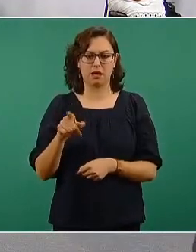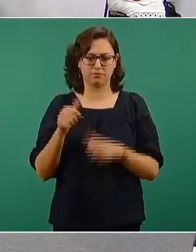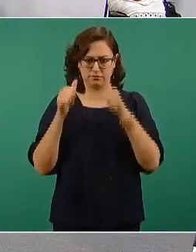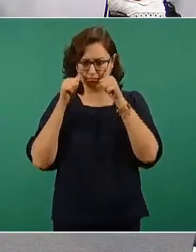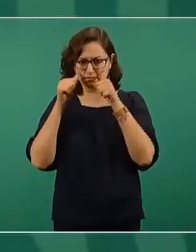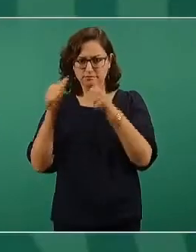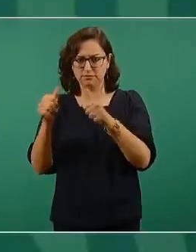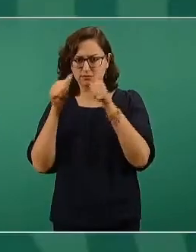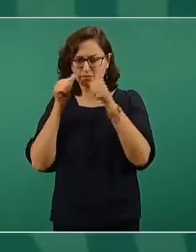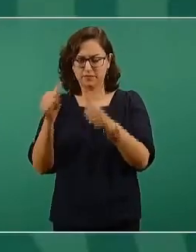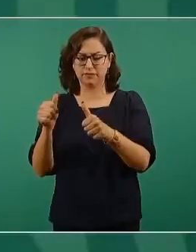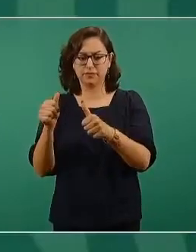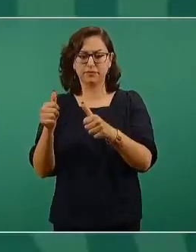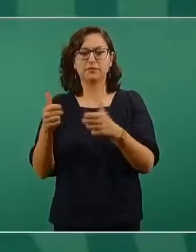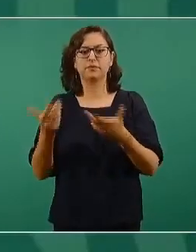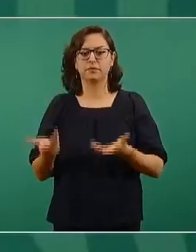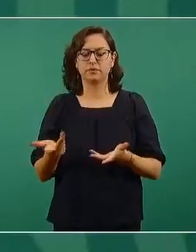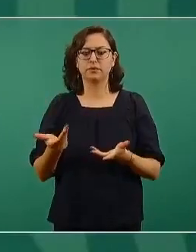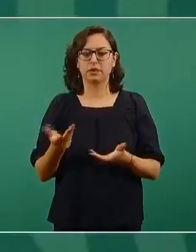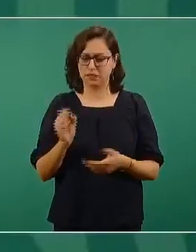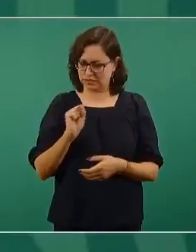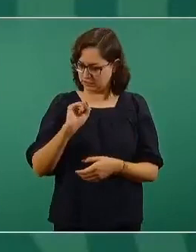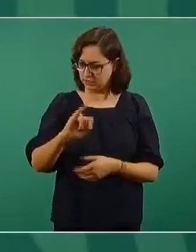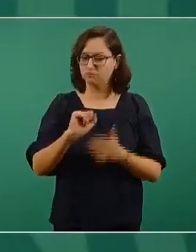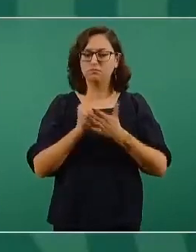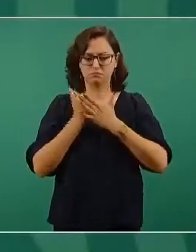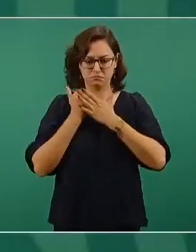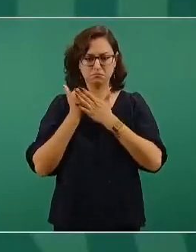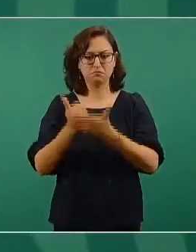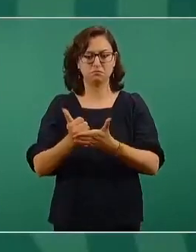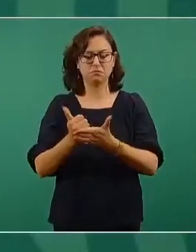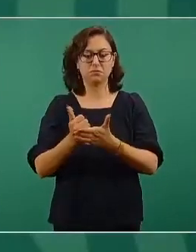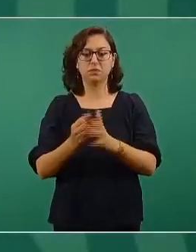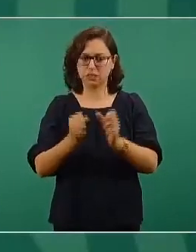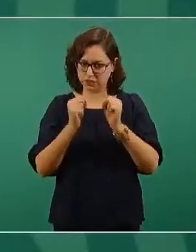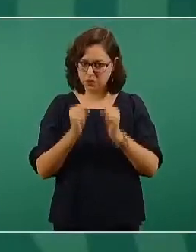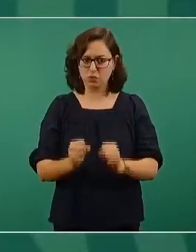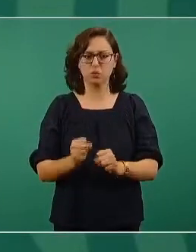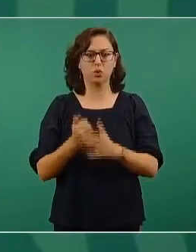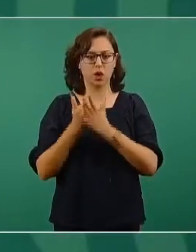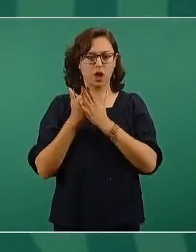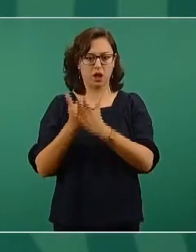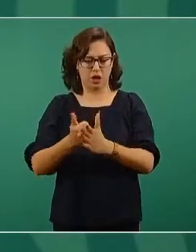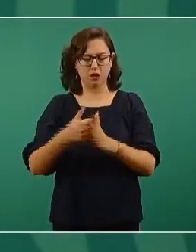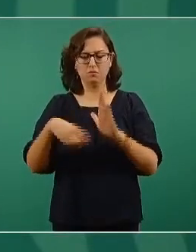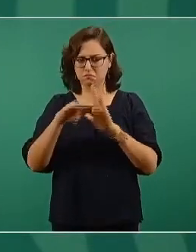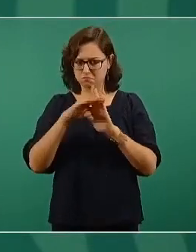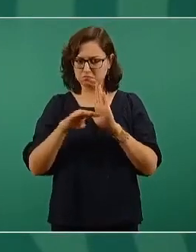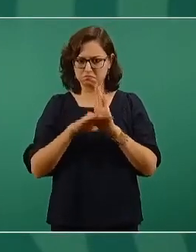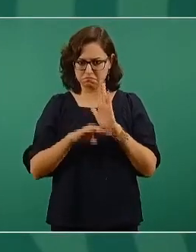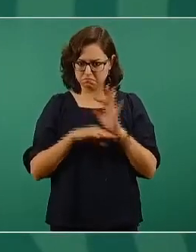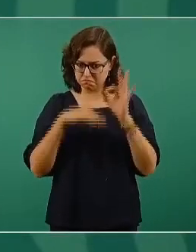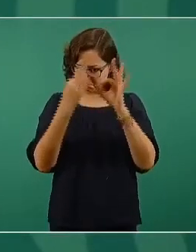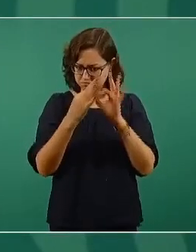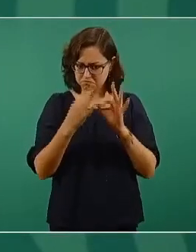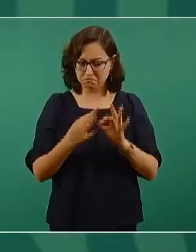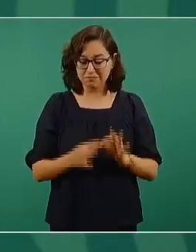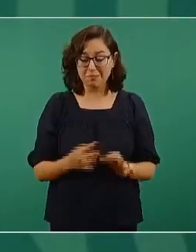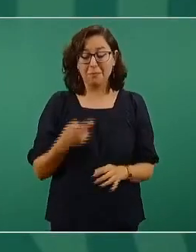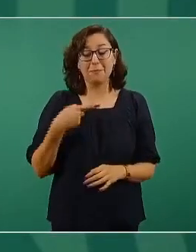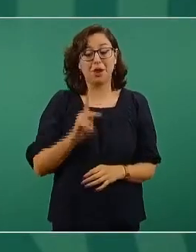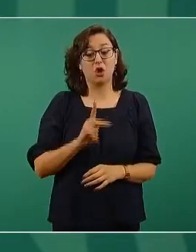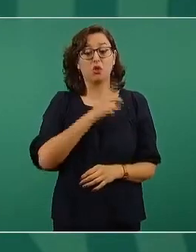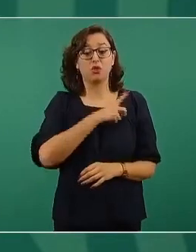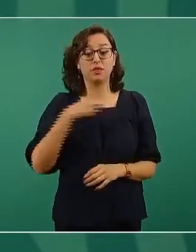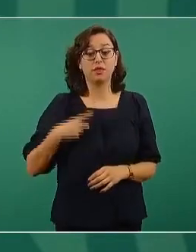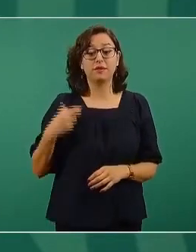instrucciones precisas, se le va a ayudar, nada más que se está revisando